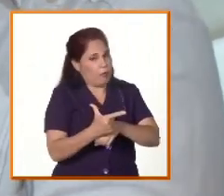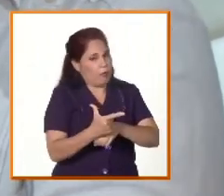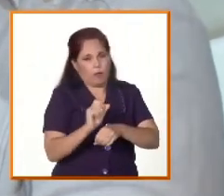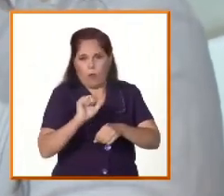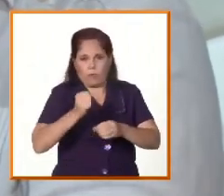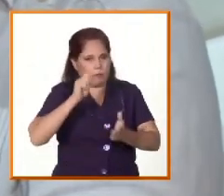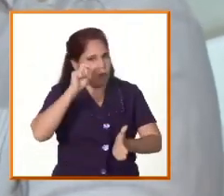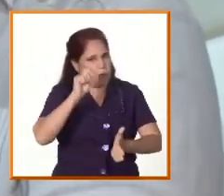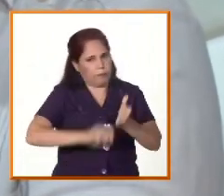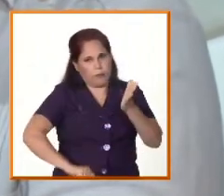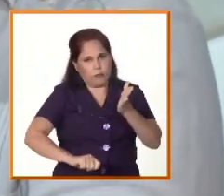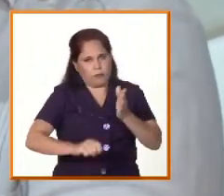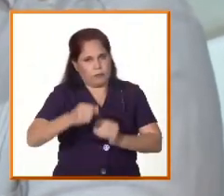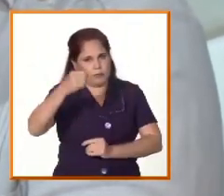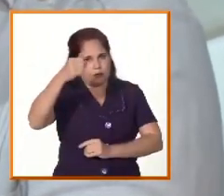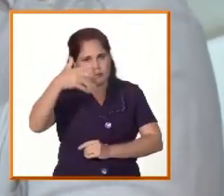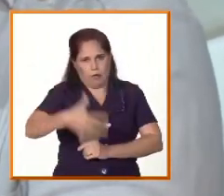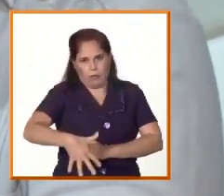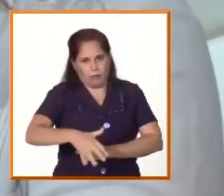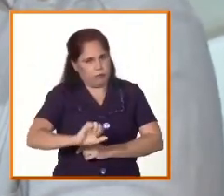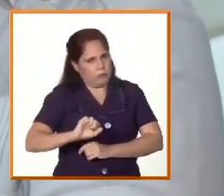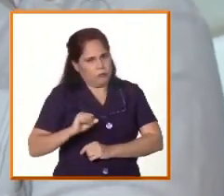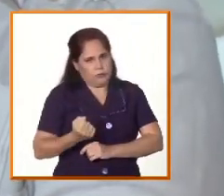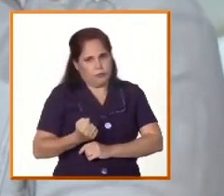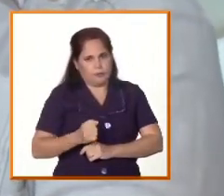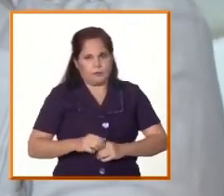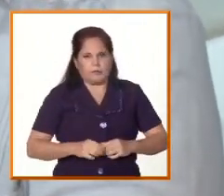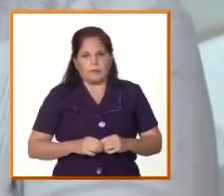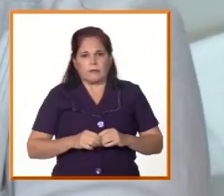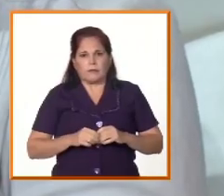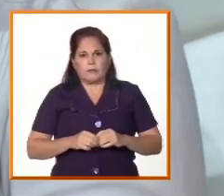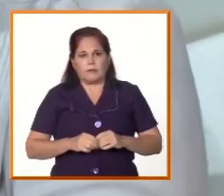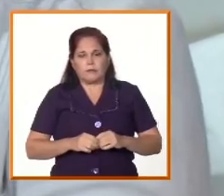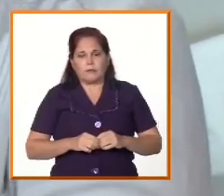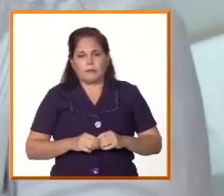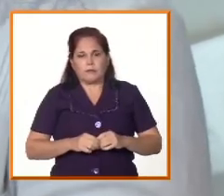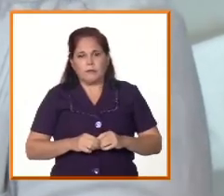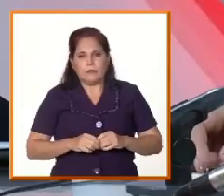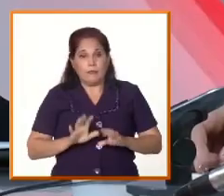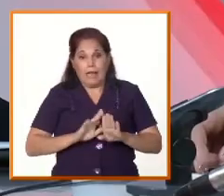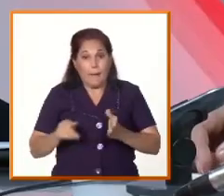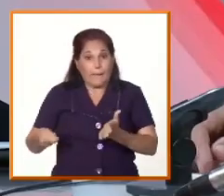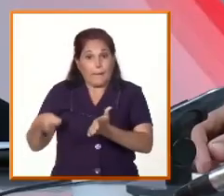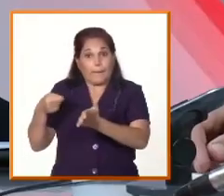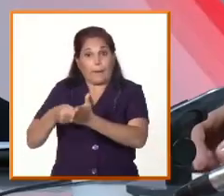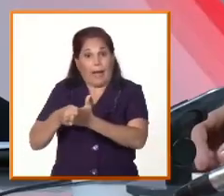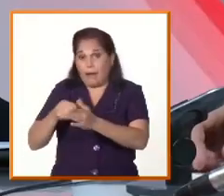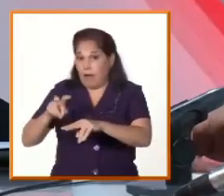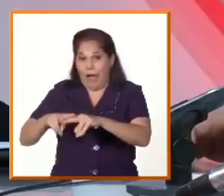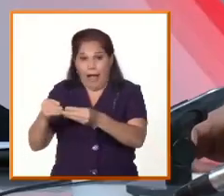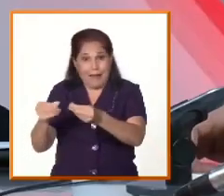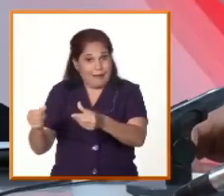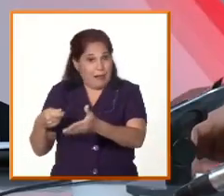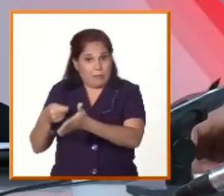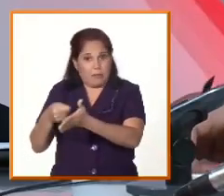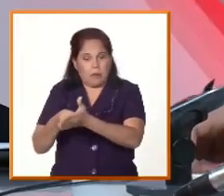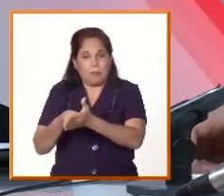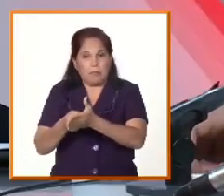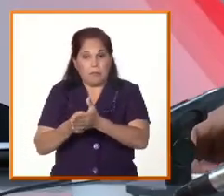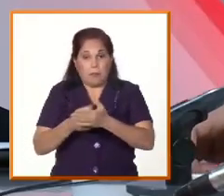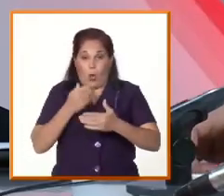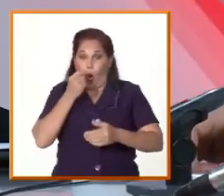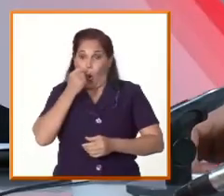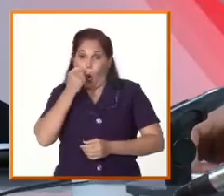la compra de del producto porque aunque se había pagado no llegó el dinero al proveedor y mientras no le llegue dinero no manda